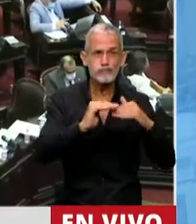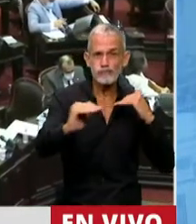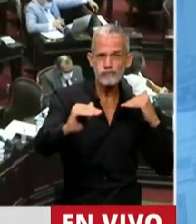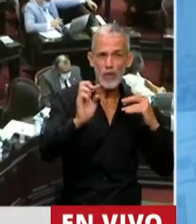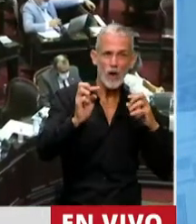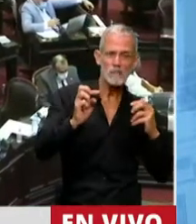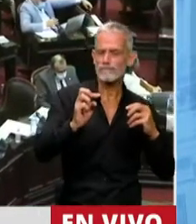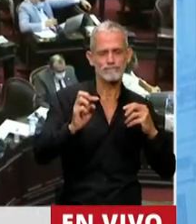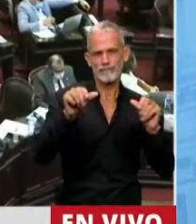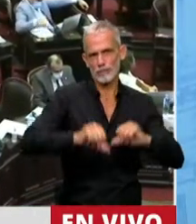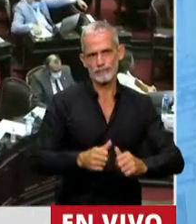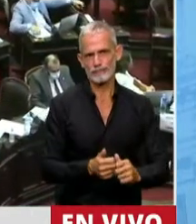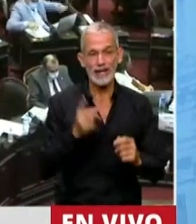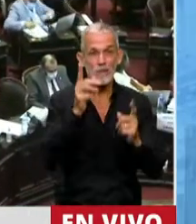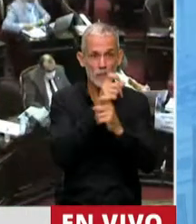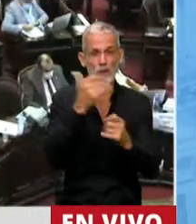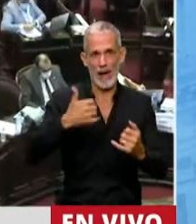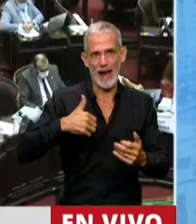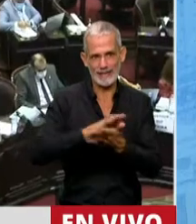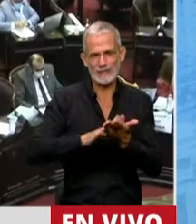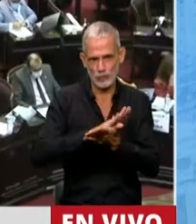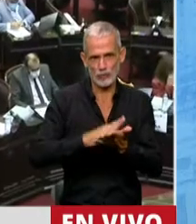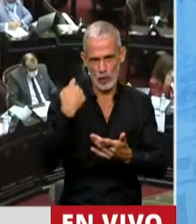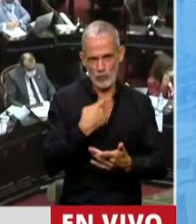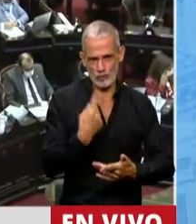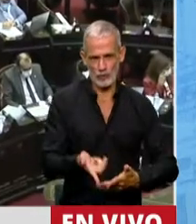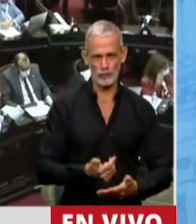estabilidad. Entonces, ese es el problema que tenemos que resolver.